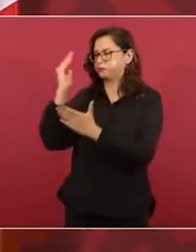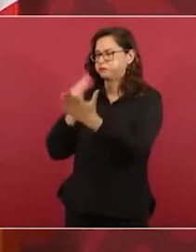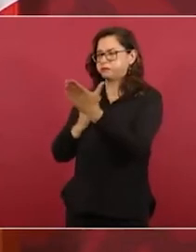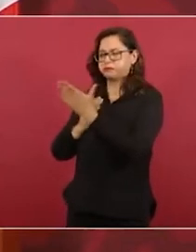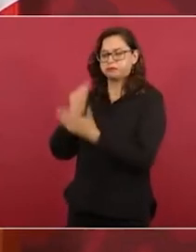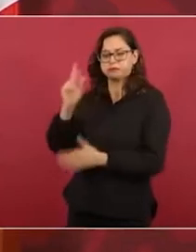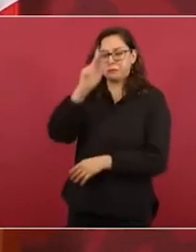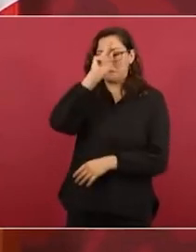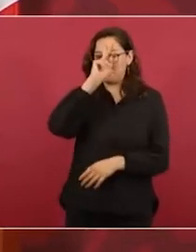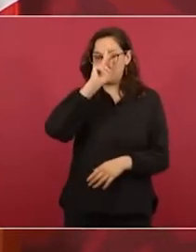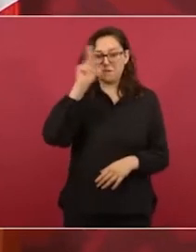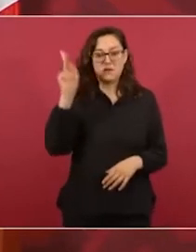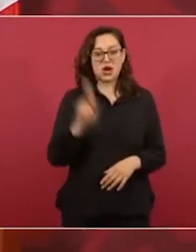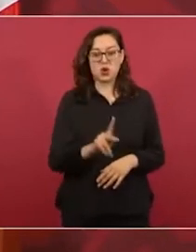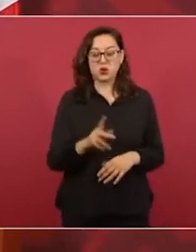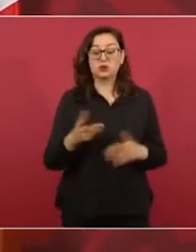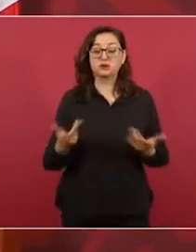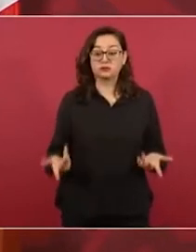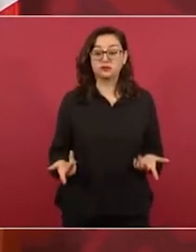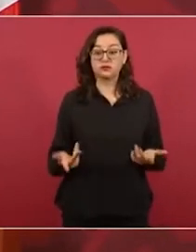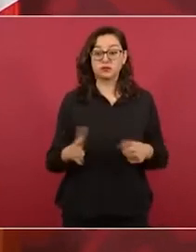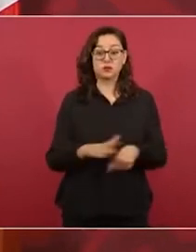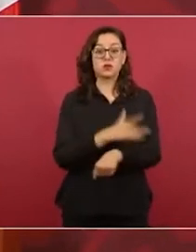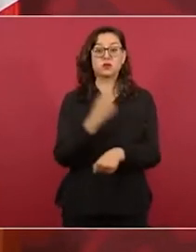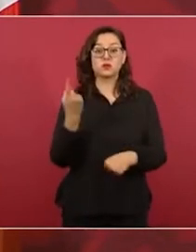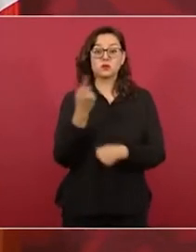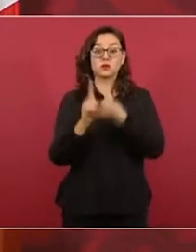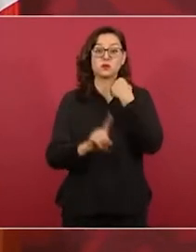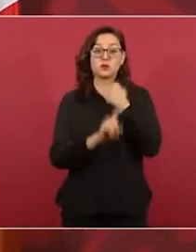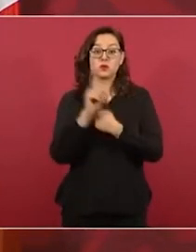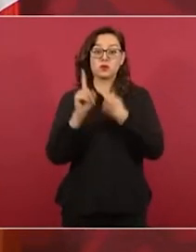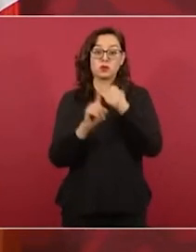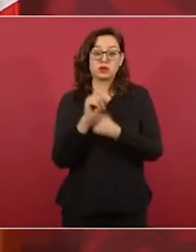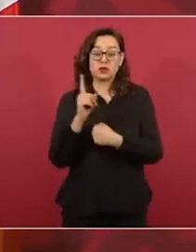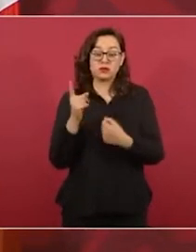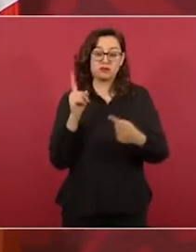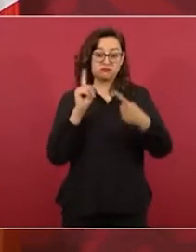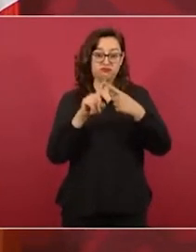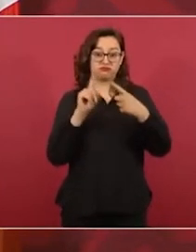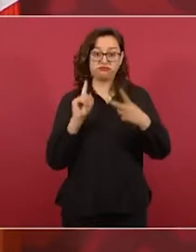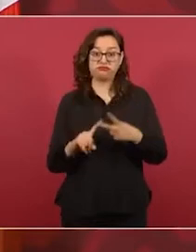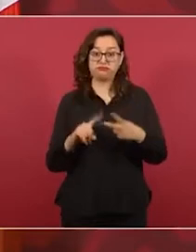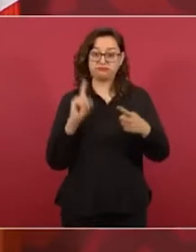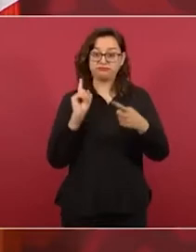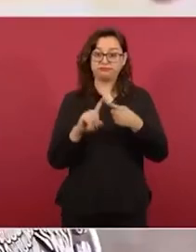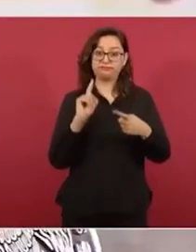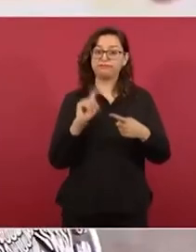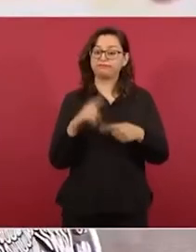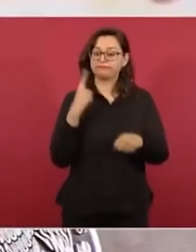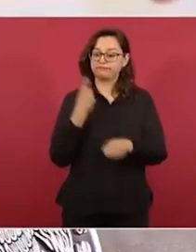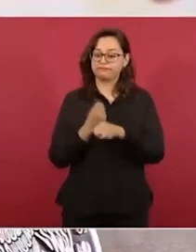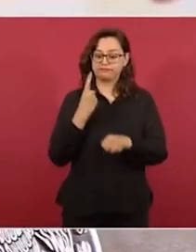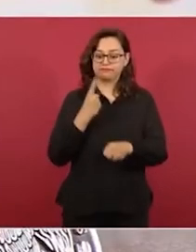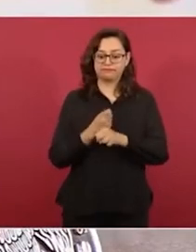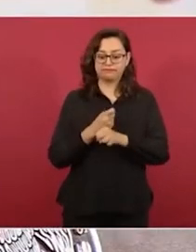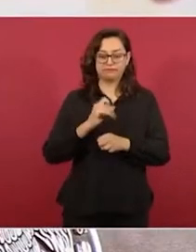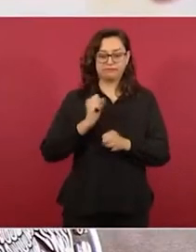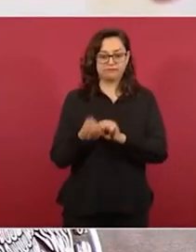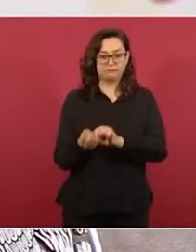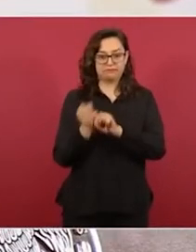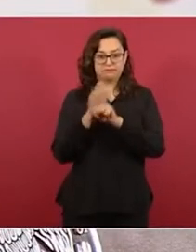inflación, porque sí, primero fue la pandemia y luego